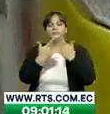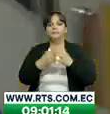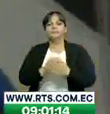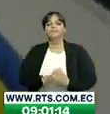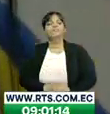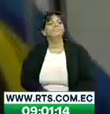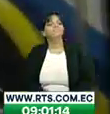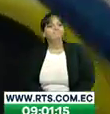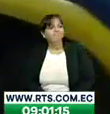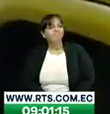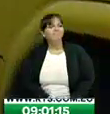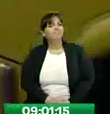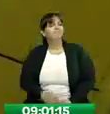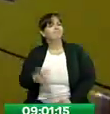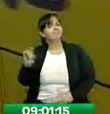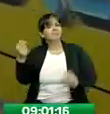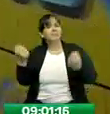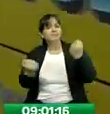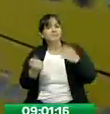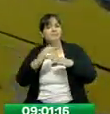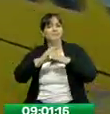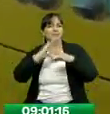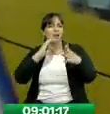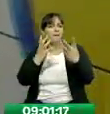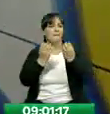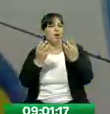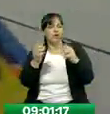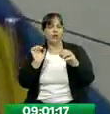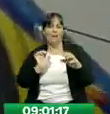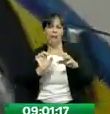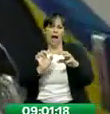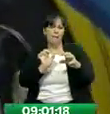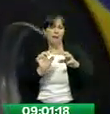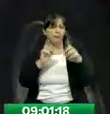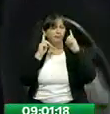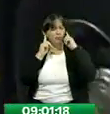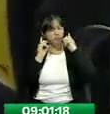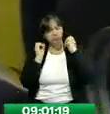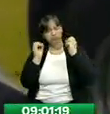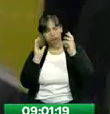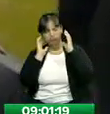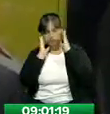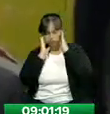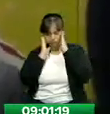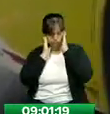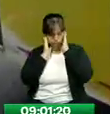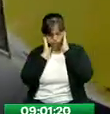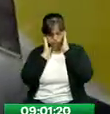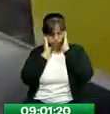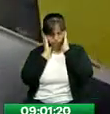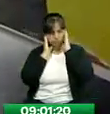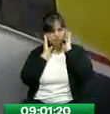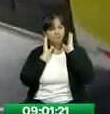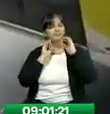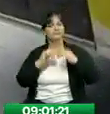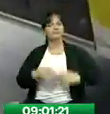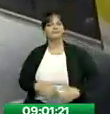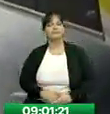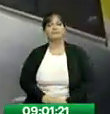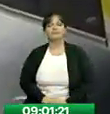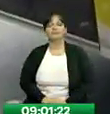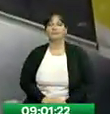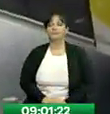auditiva en esta intersección y precisamente porque conocemos pasan los buses que vienen desde durán van